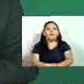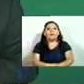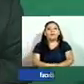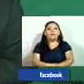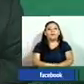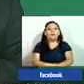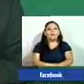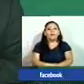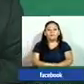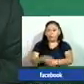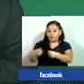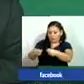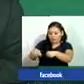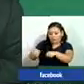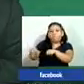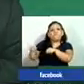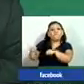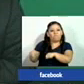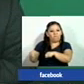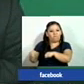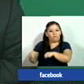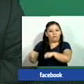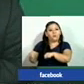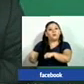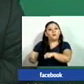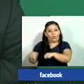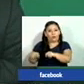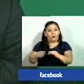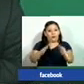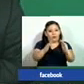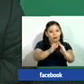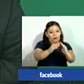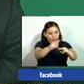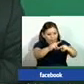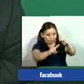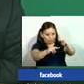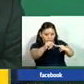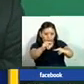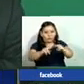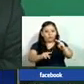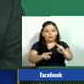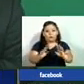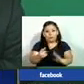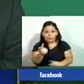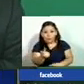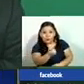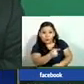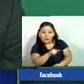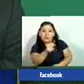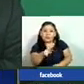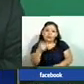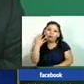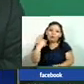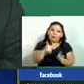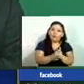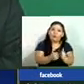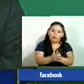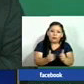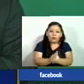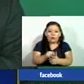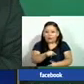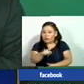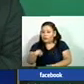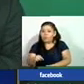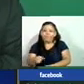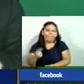Firmaron una alianza para construcción de viviendas para personas afectadas y personas de bajos ingresos